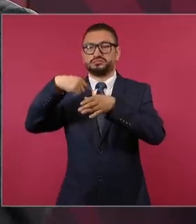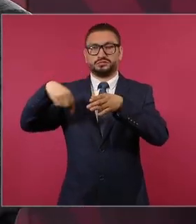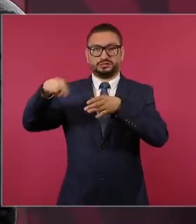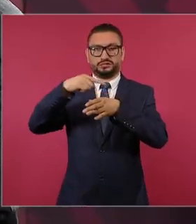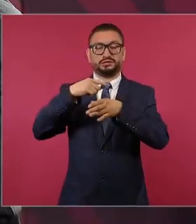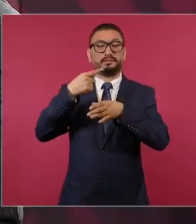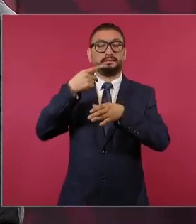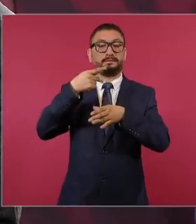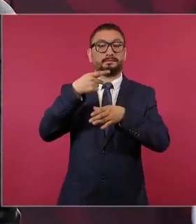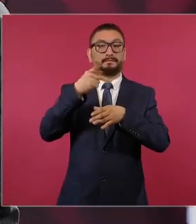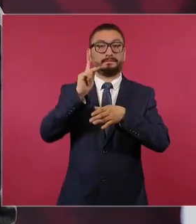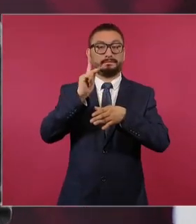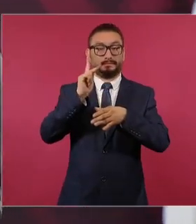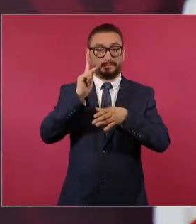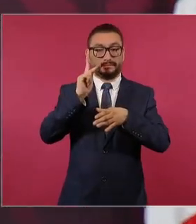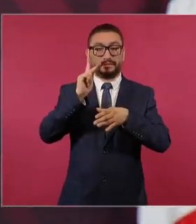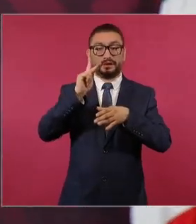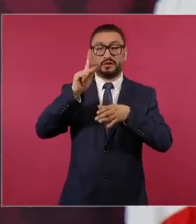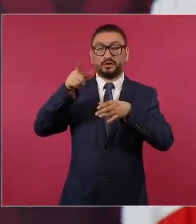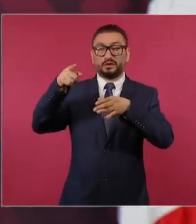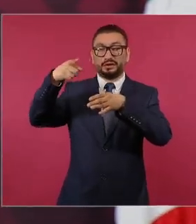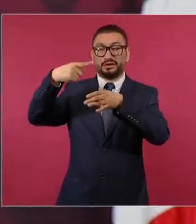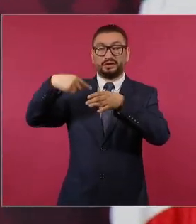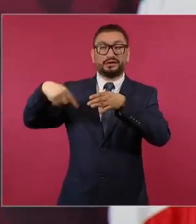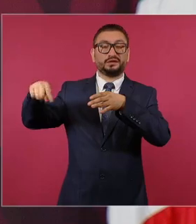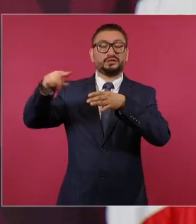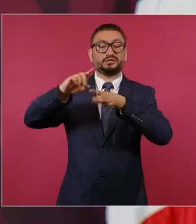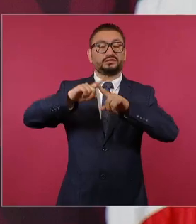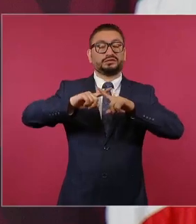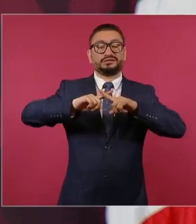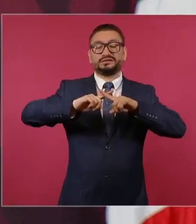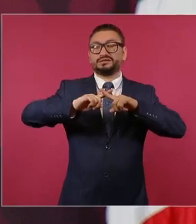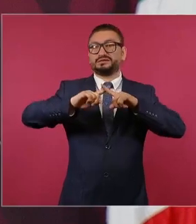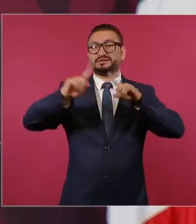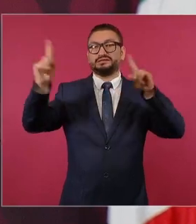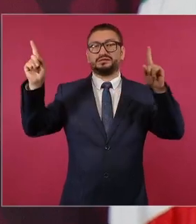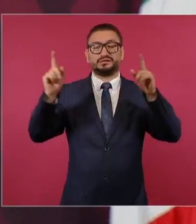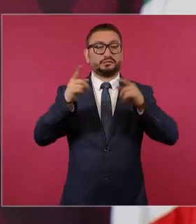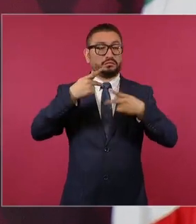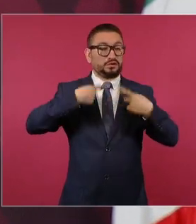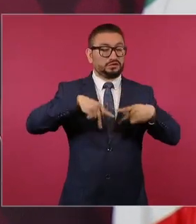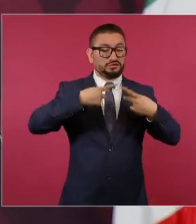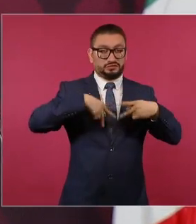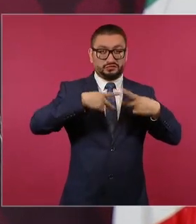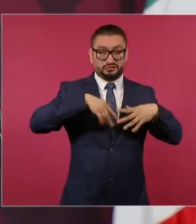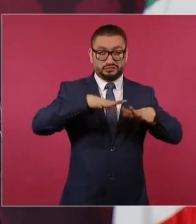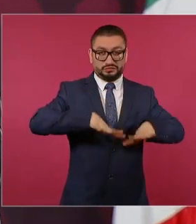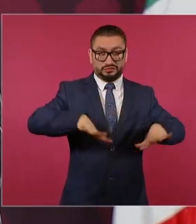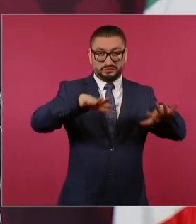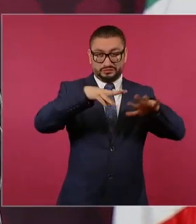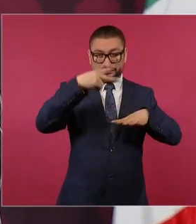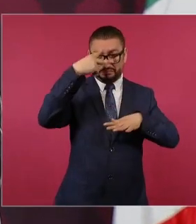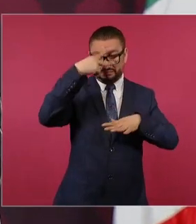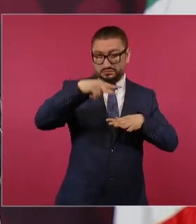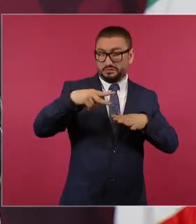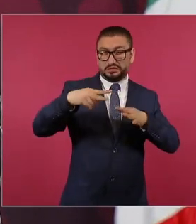pero están completamente divorciados del pueblo.